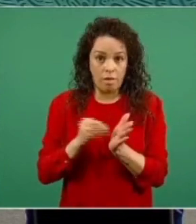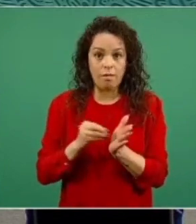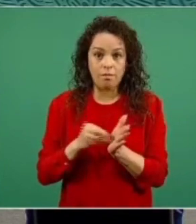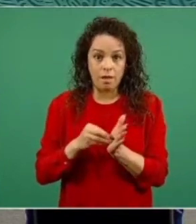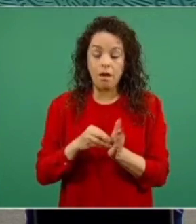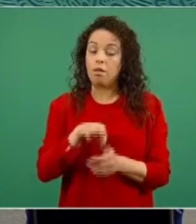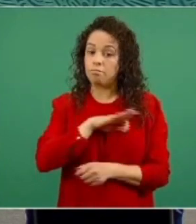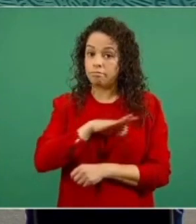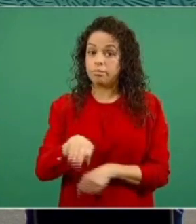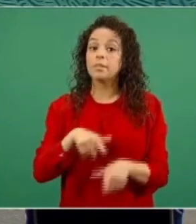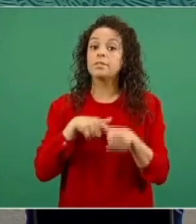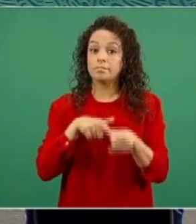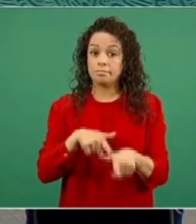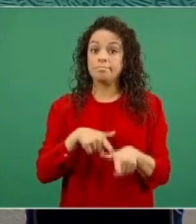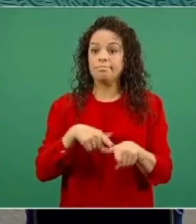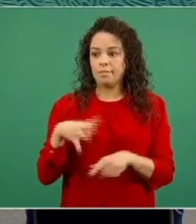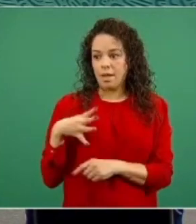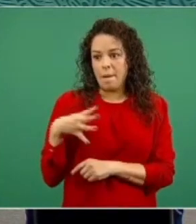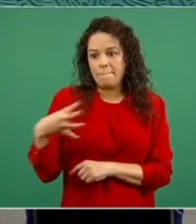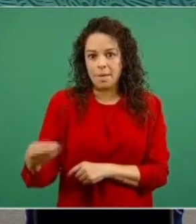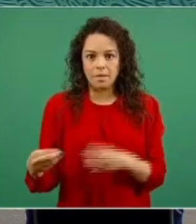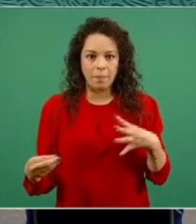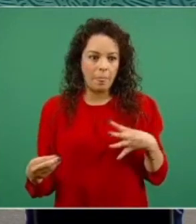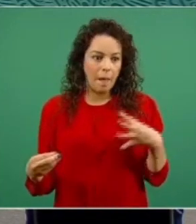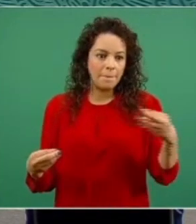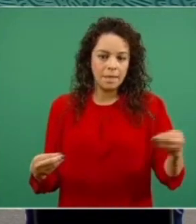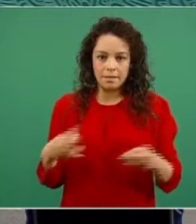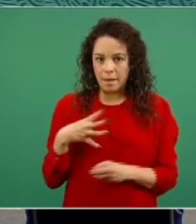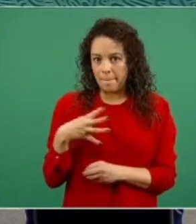de seguir transmitiendo y